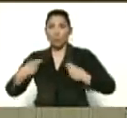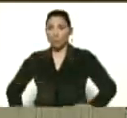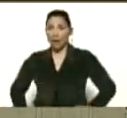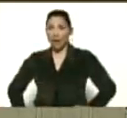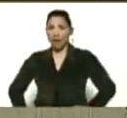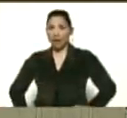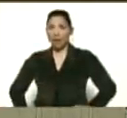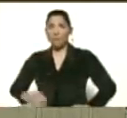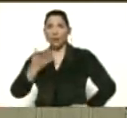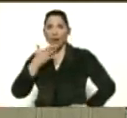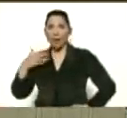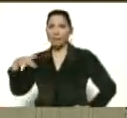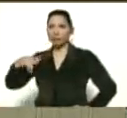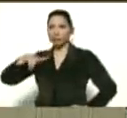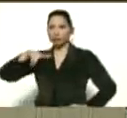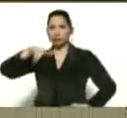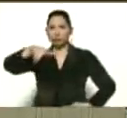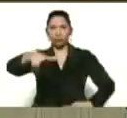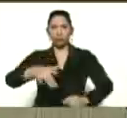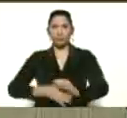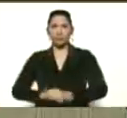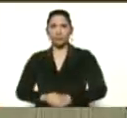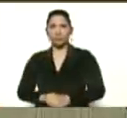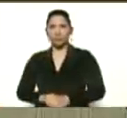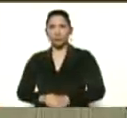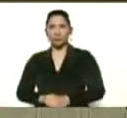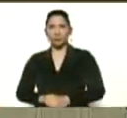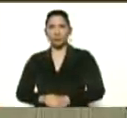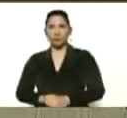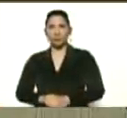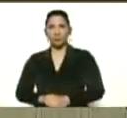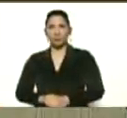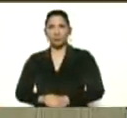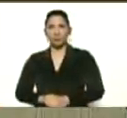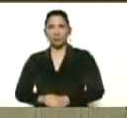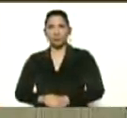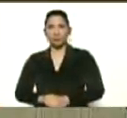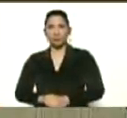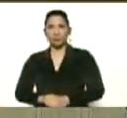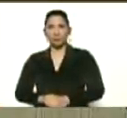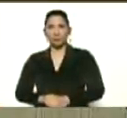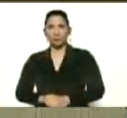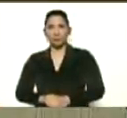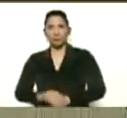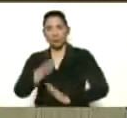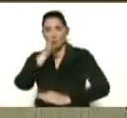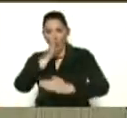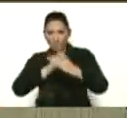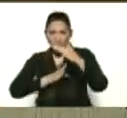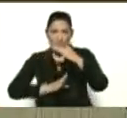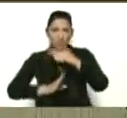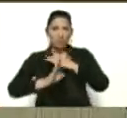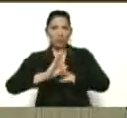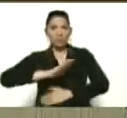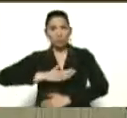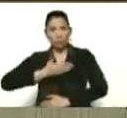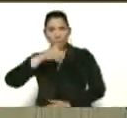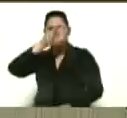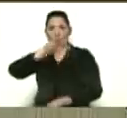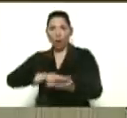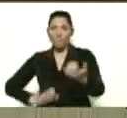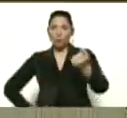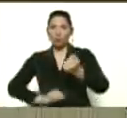pasaje de avión. humildemente podríamos aportar.